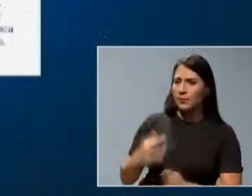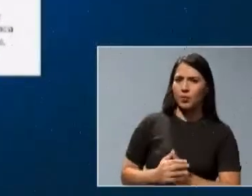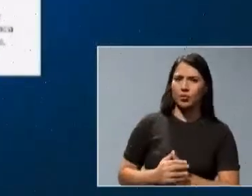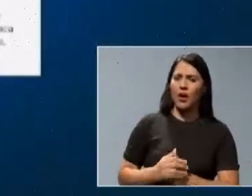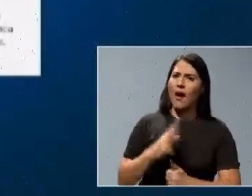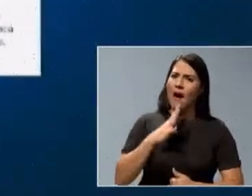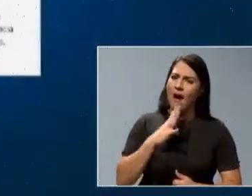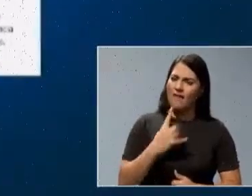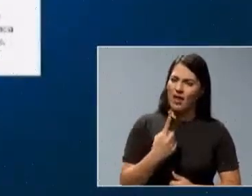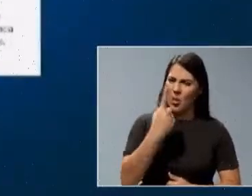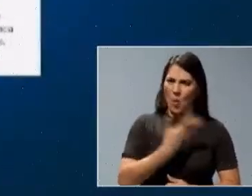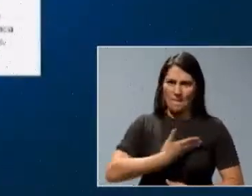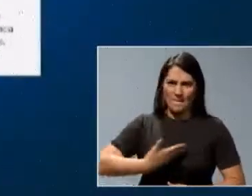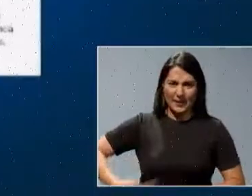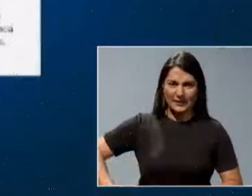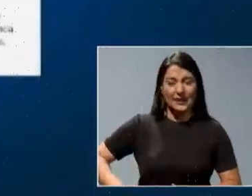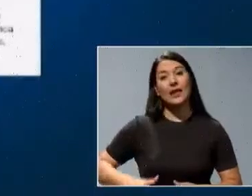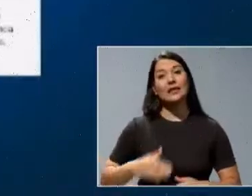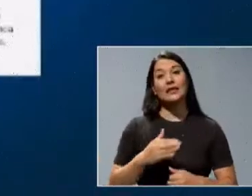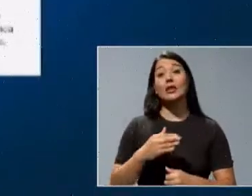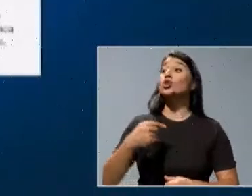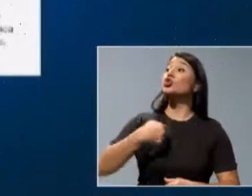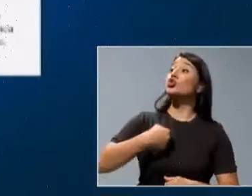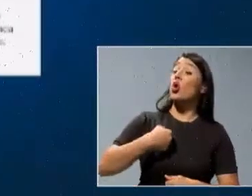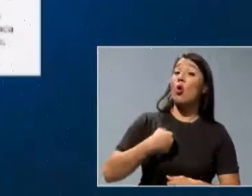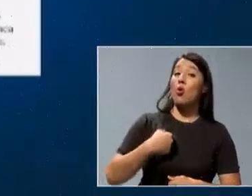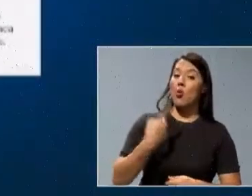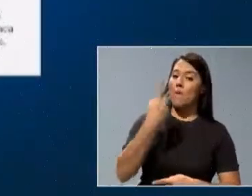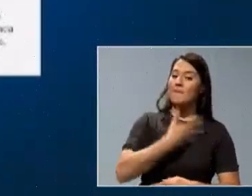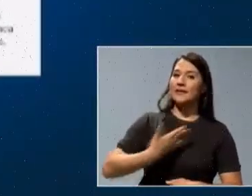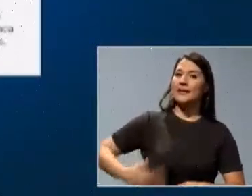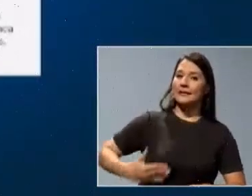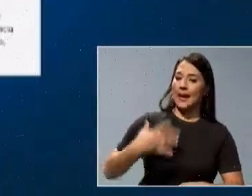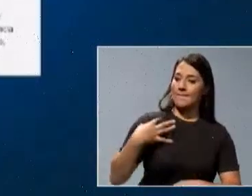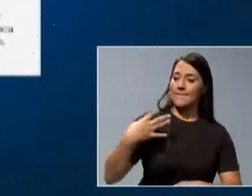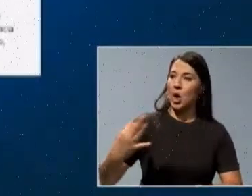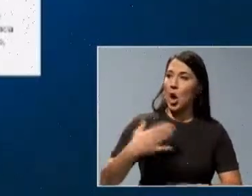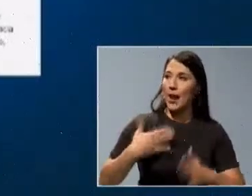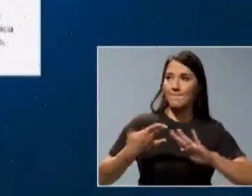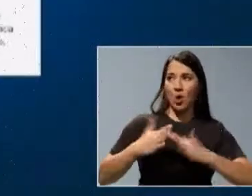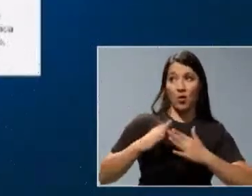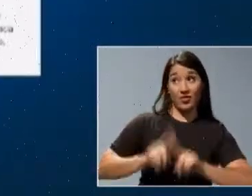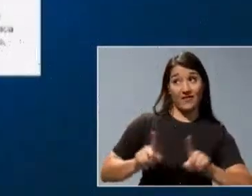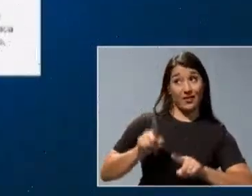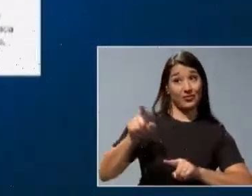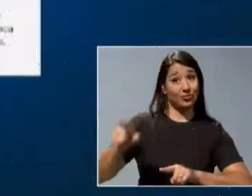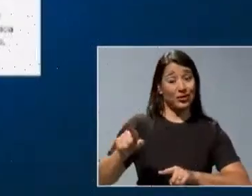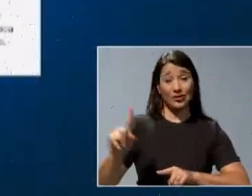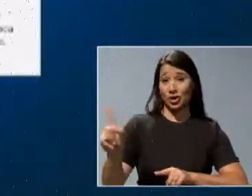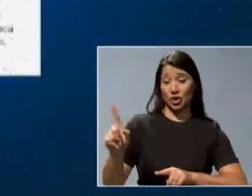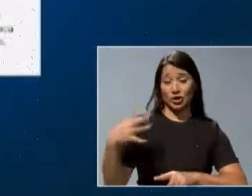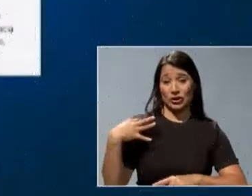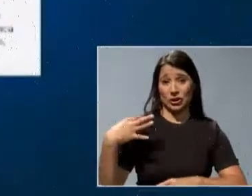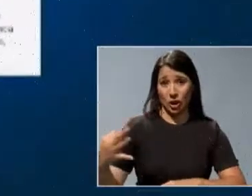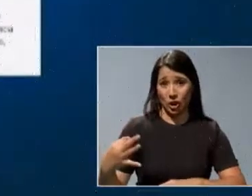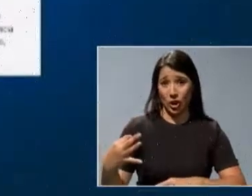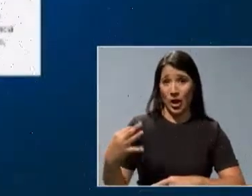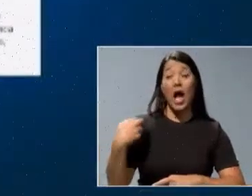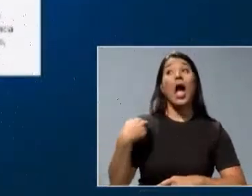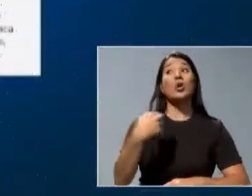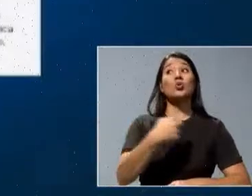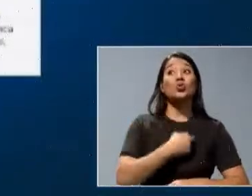electo democráticamente, a diferencia suya, dice, y añade, en El Salvador, sin estar sobre mares de petróleo, un rollo de papel higiénico no nos cuesta el salario